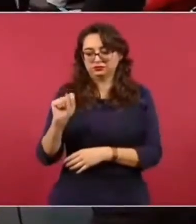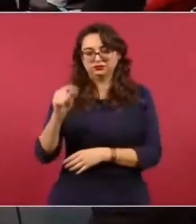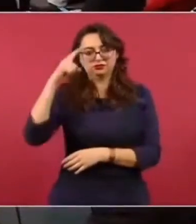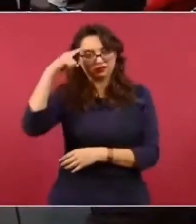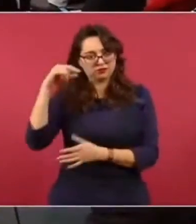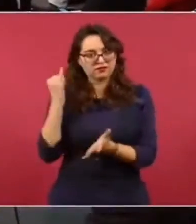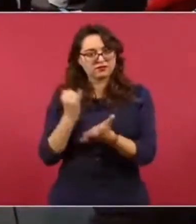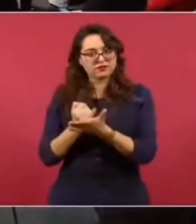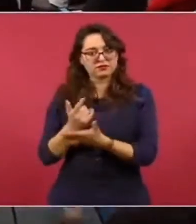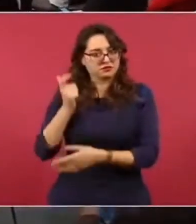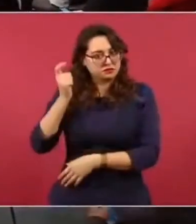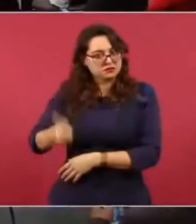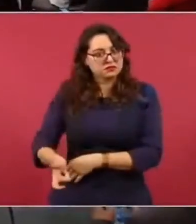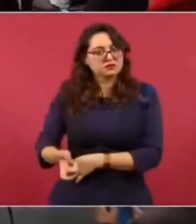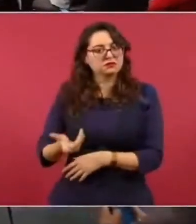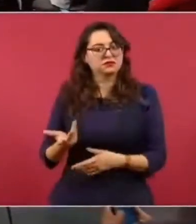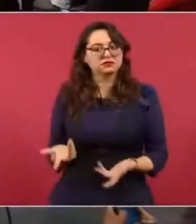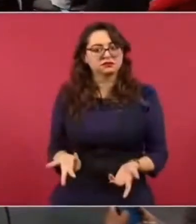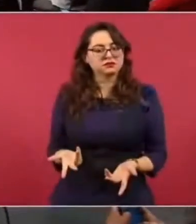Bueno,